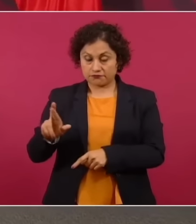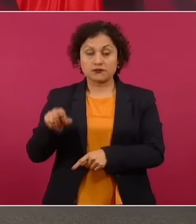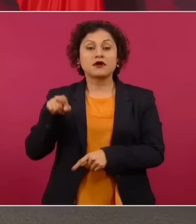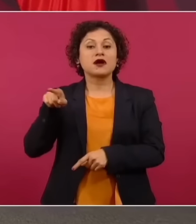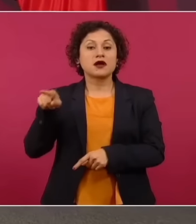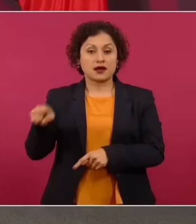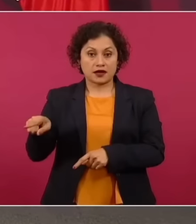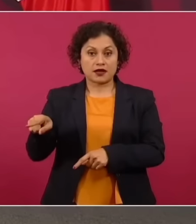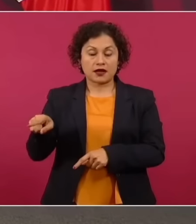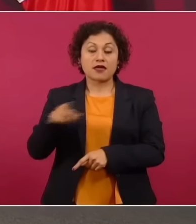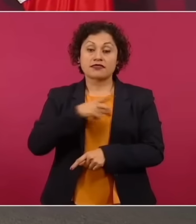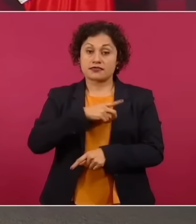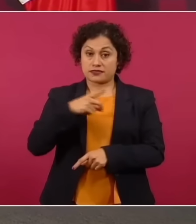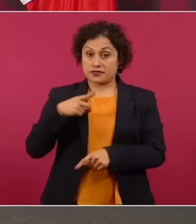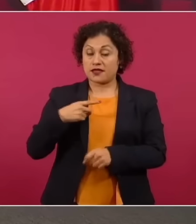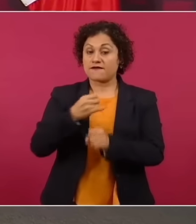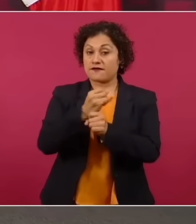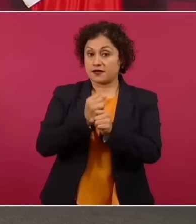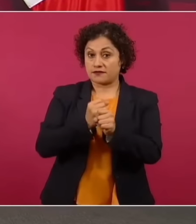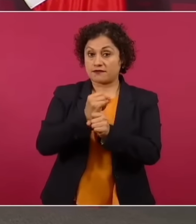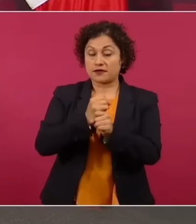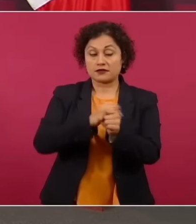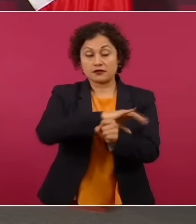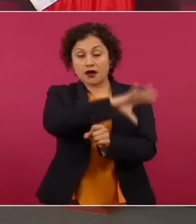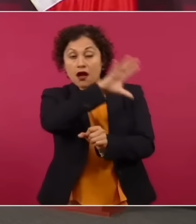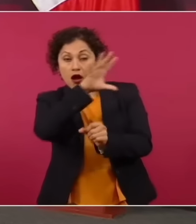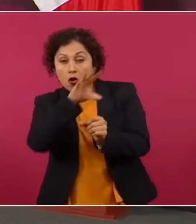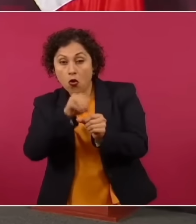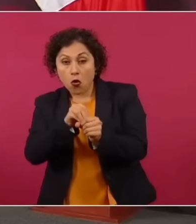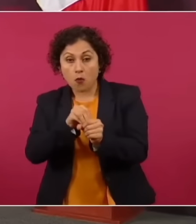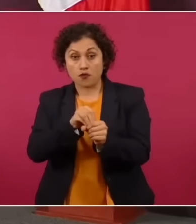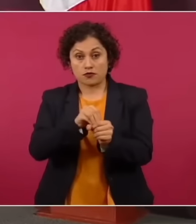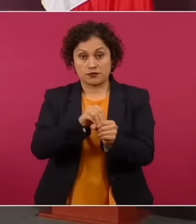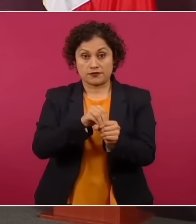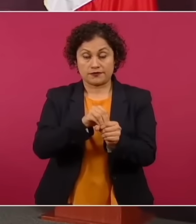tiene que llevar a cabo la investigación completa.